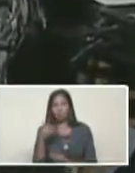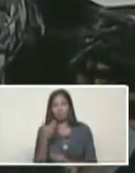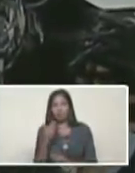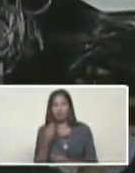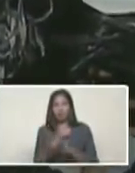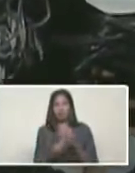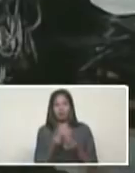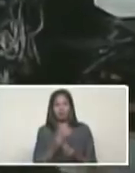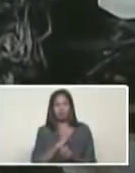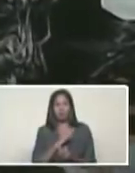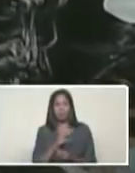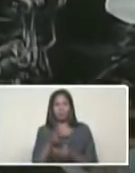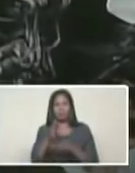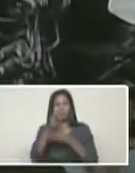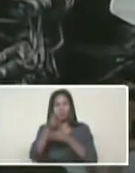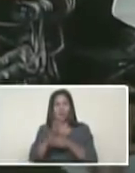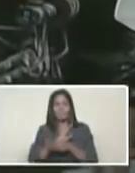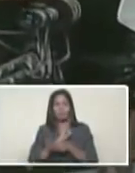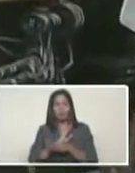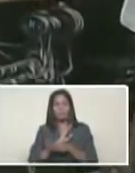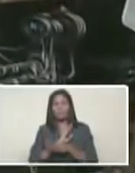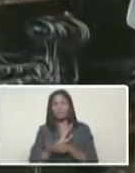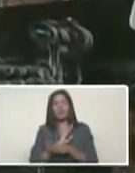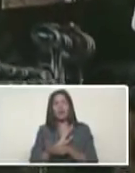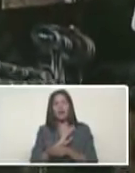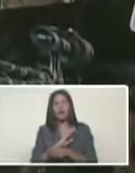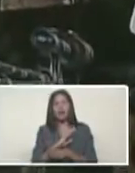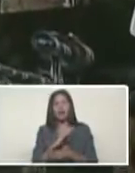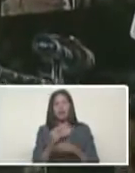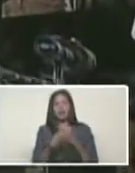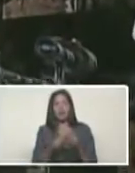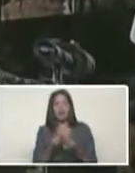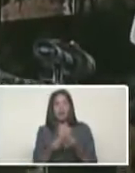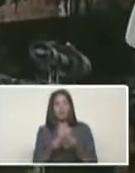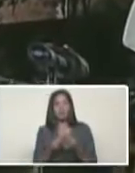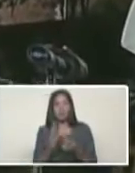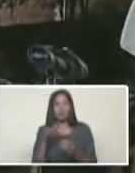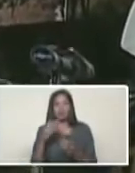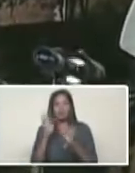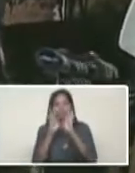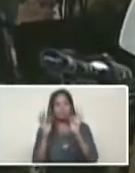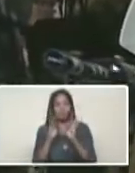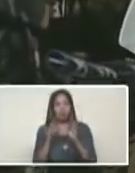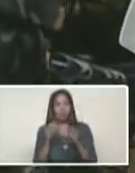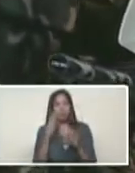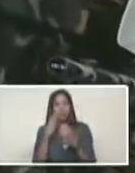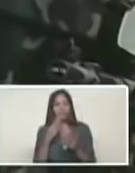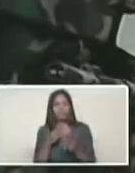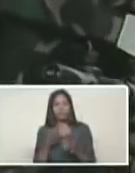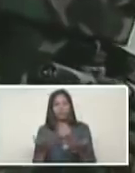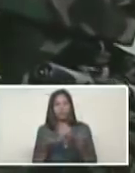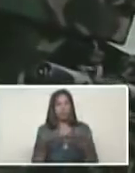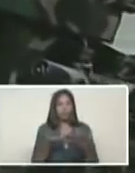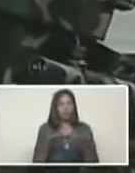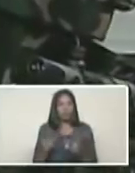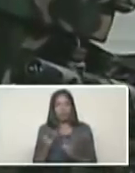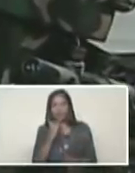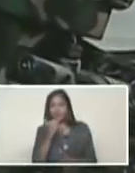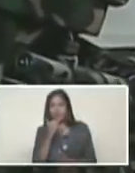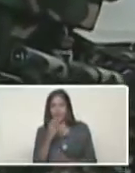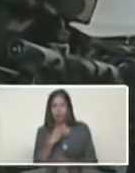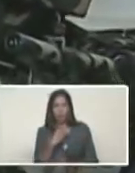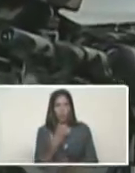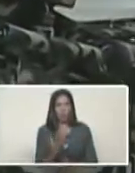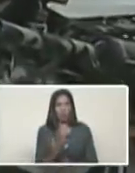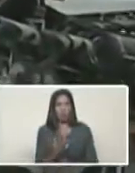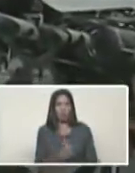operar y disparar armas portátiles y armas colectivas, de manera que no se exponga al fuego rasante del enemigo.